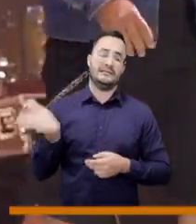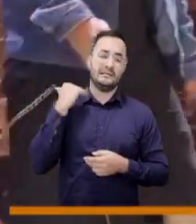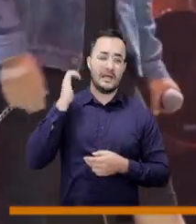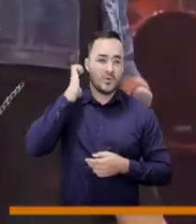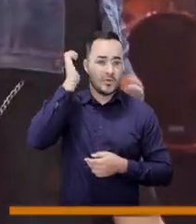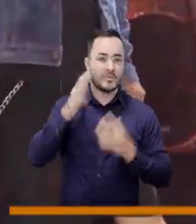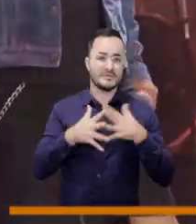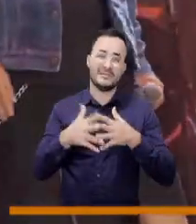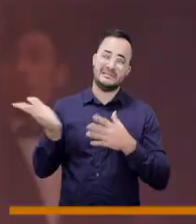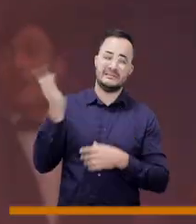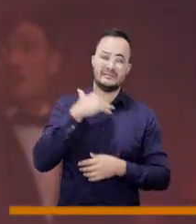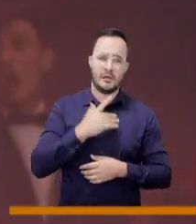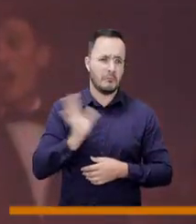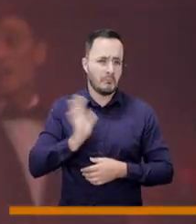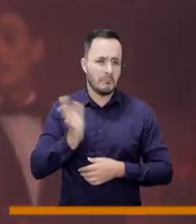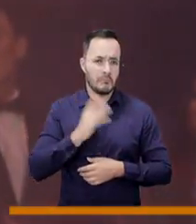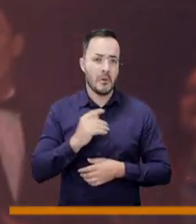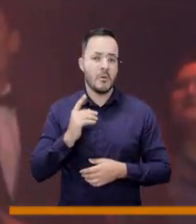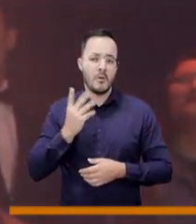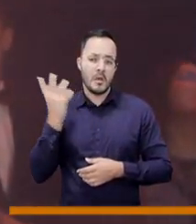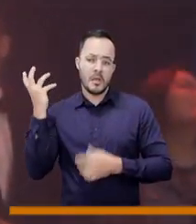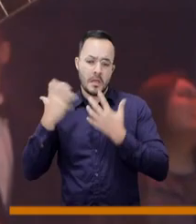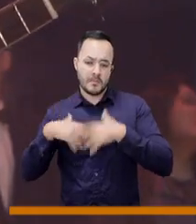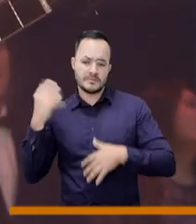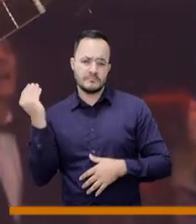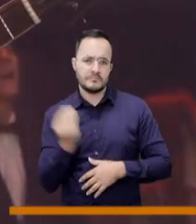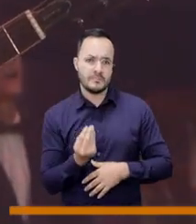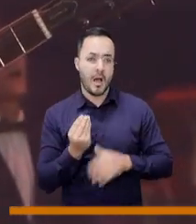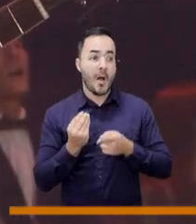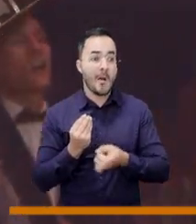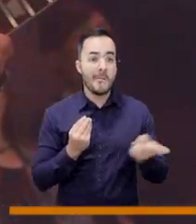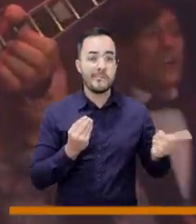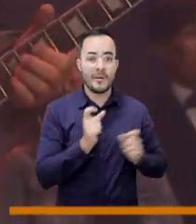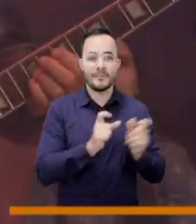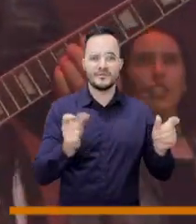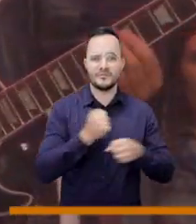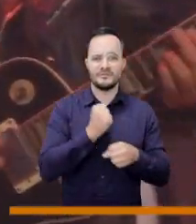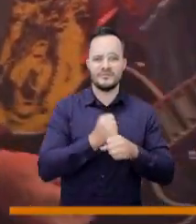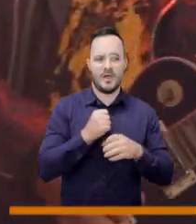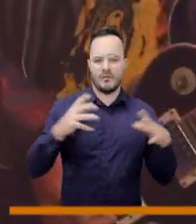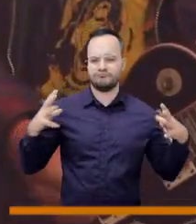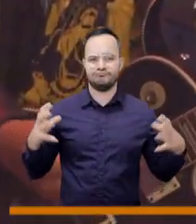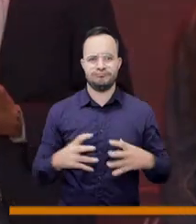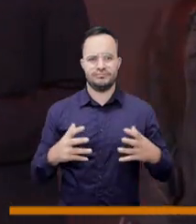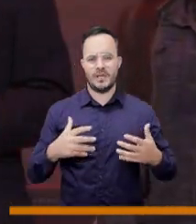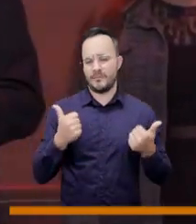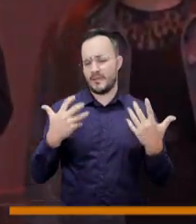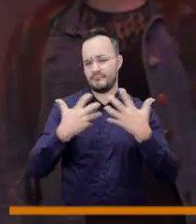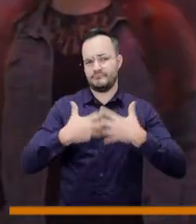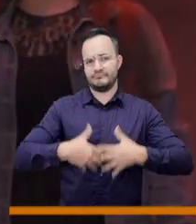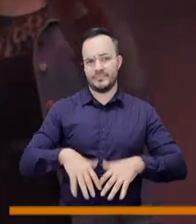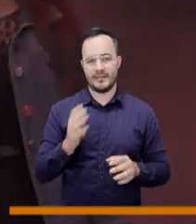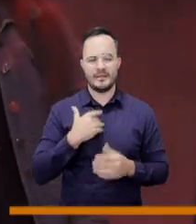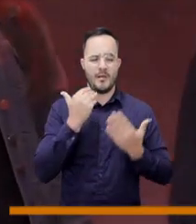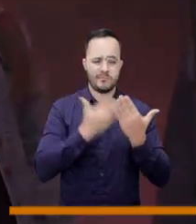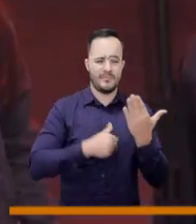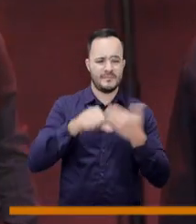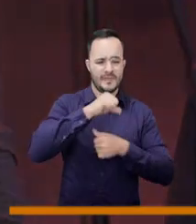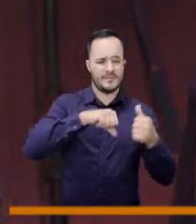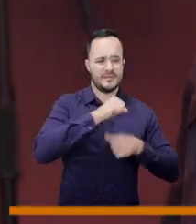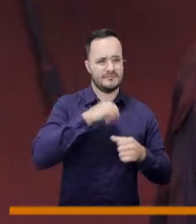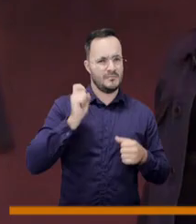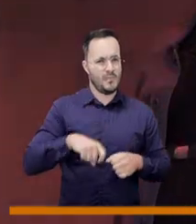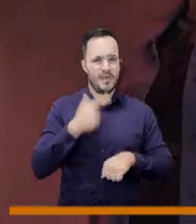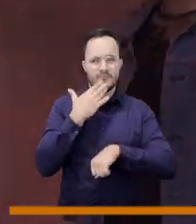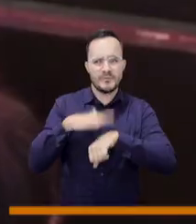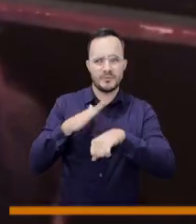Estados Unidos. Aquí encuentran el personal necesario para hacer cualquier película. Además de que estamos facilitando todos los trámites para que se puedan